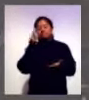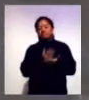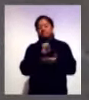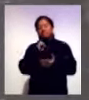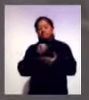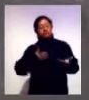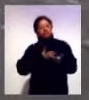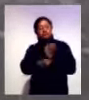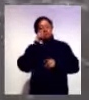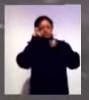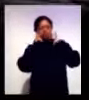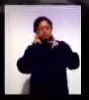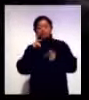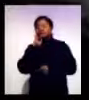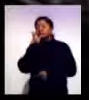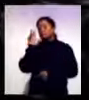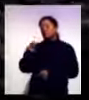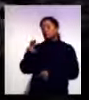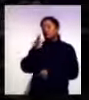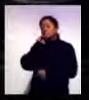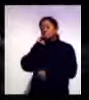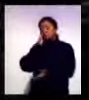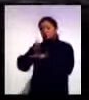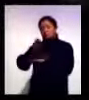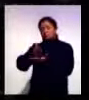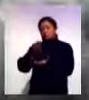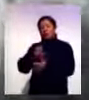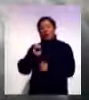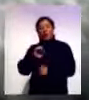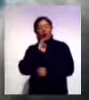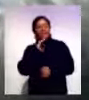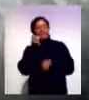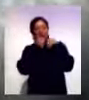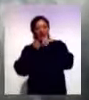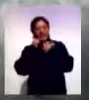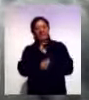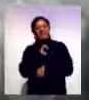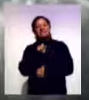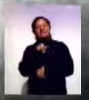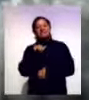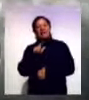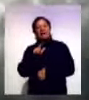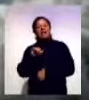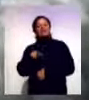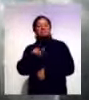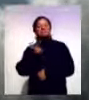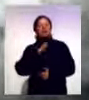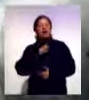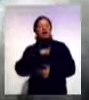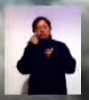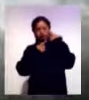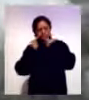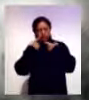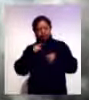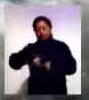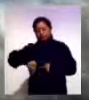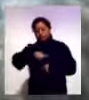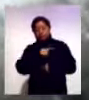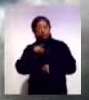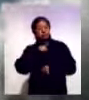visitas, inspecciones, reconocimientos, verificaciones y fiscalizaciones que llevan a cabo las autoridades correspondientes y por incluir las